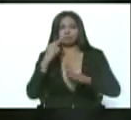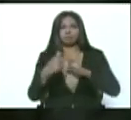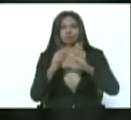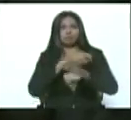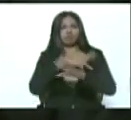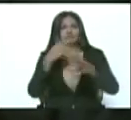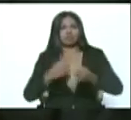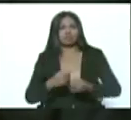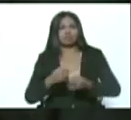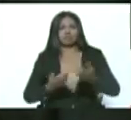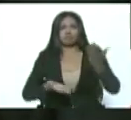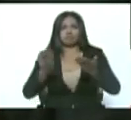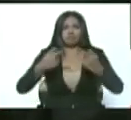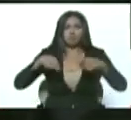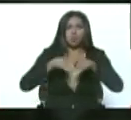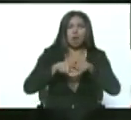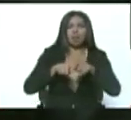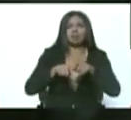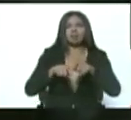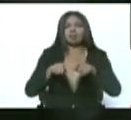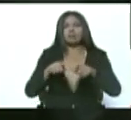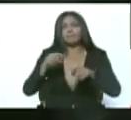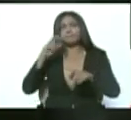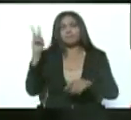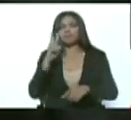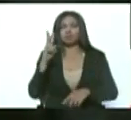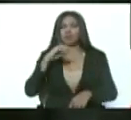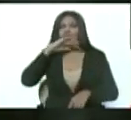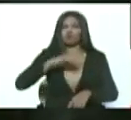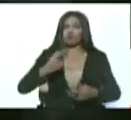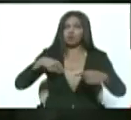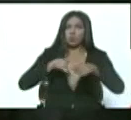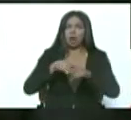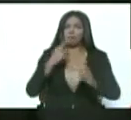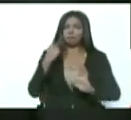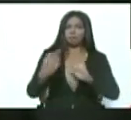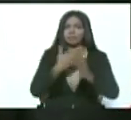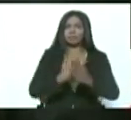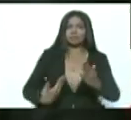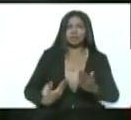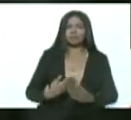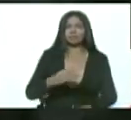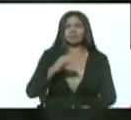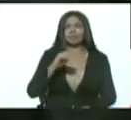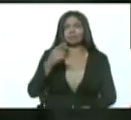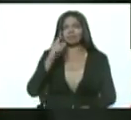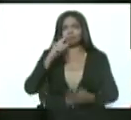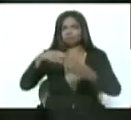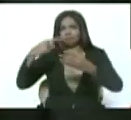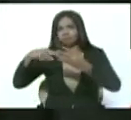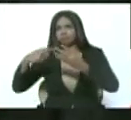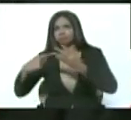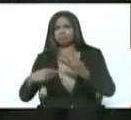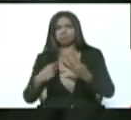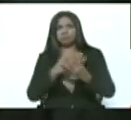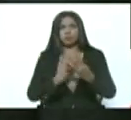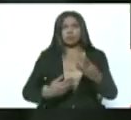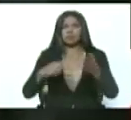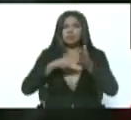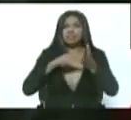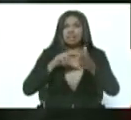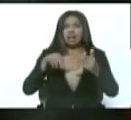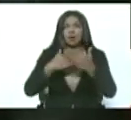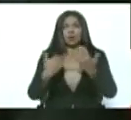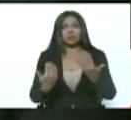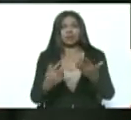fortalecer la relación bilateral con Venezuela, que es histórica. Que desde el presidente Hatami, el presidente Ahmadinejad y ahora con